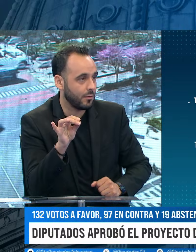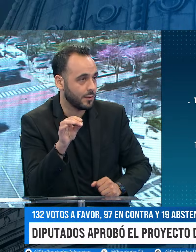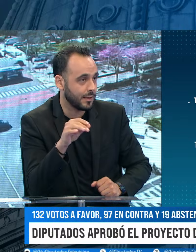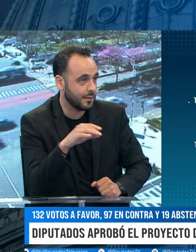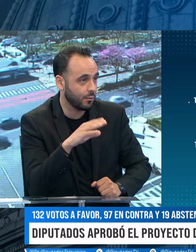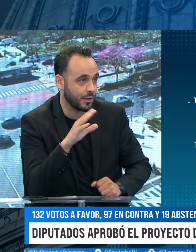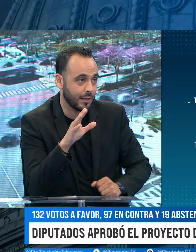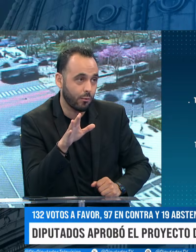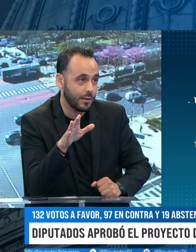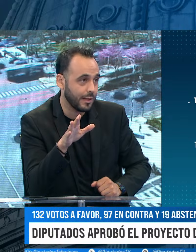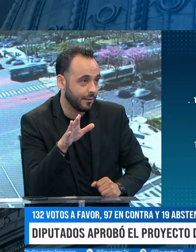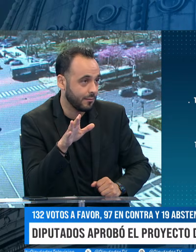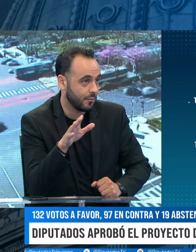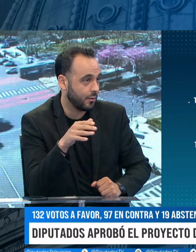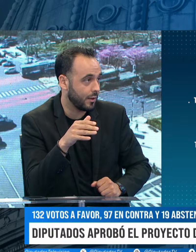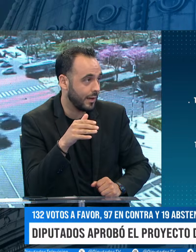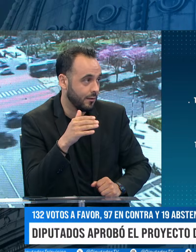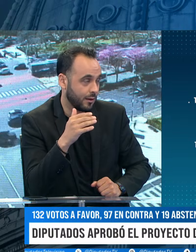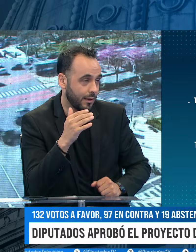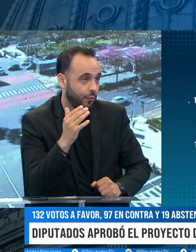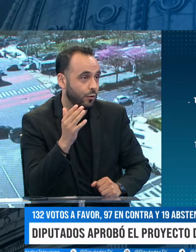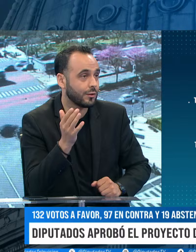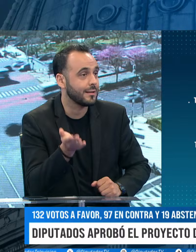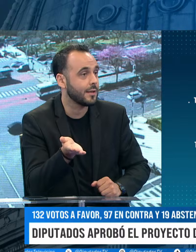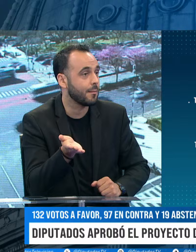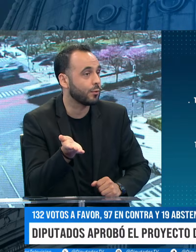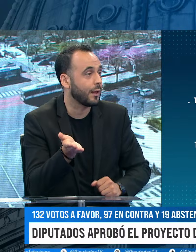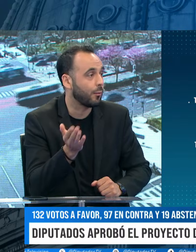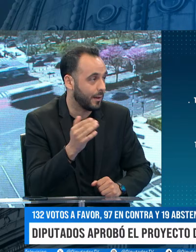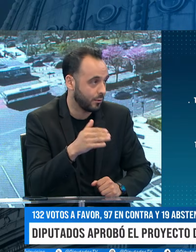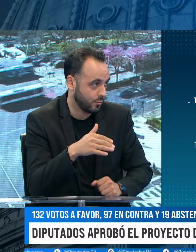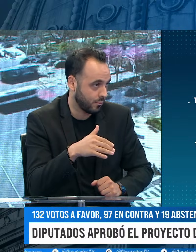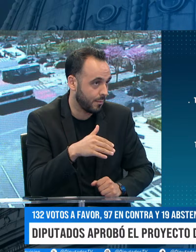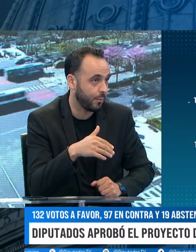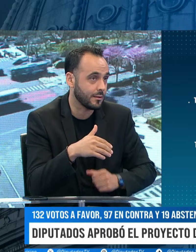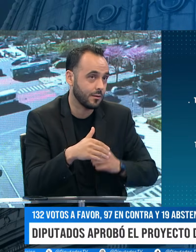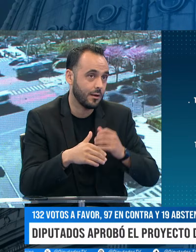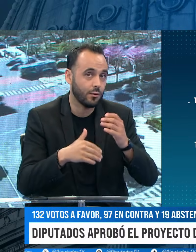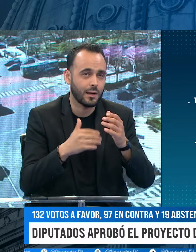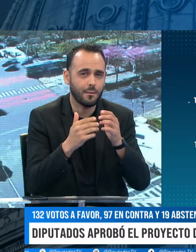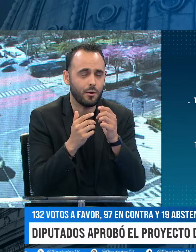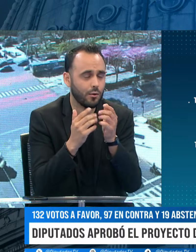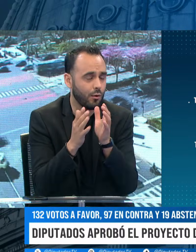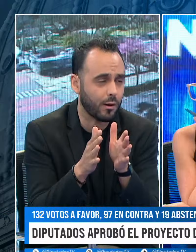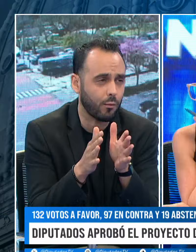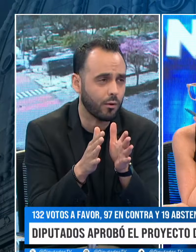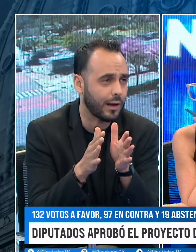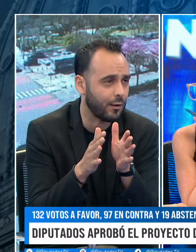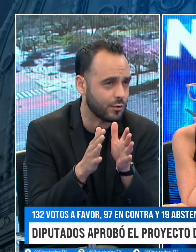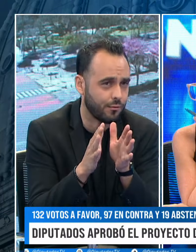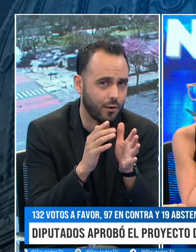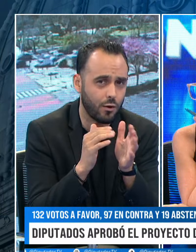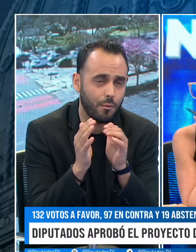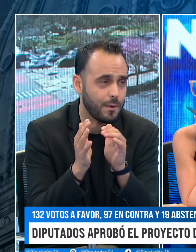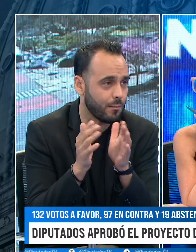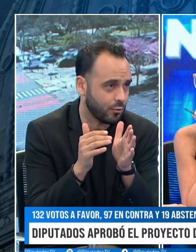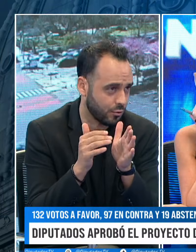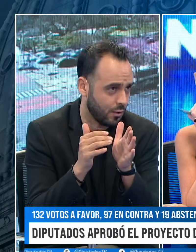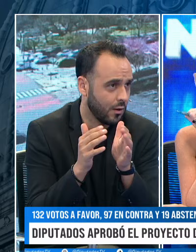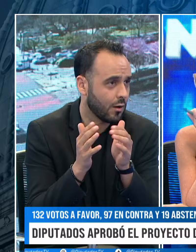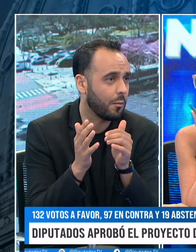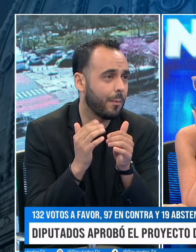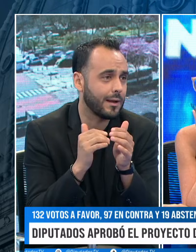capítulo. Si hacemos esta cuenta, nos da que fueron 13 diputados menos. Después, lógicamente, no recuerdo, Caro, si fueron los